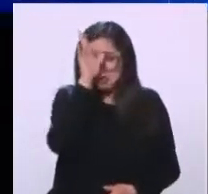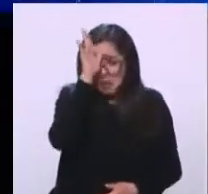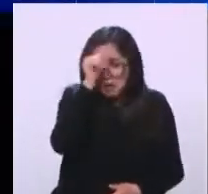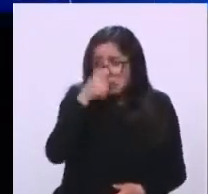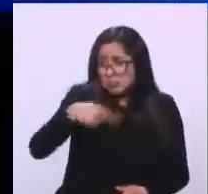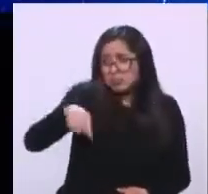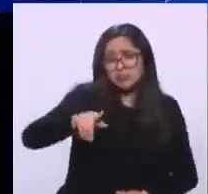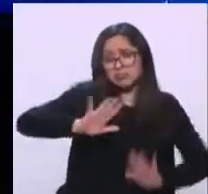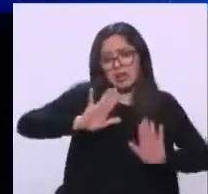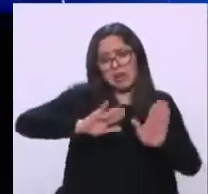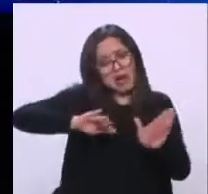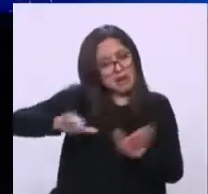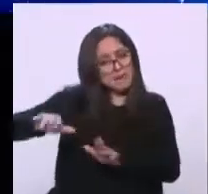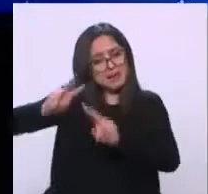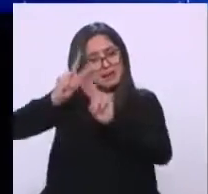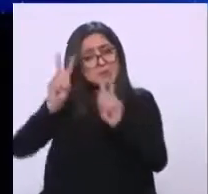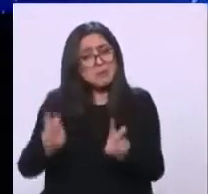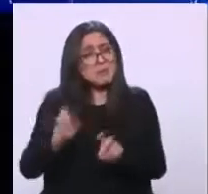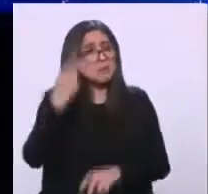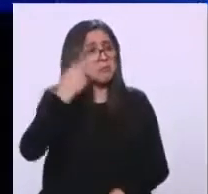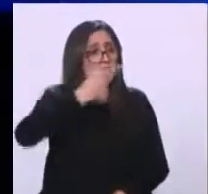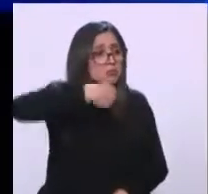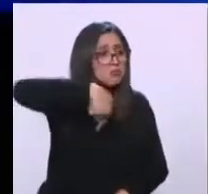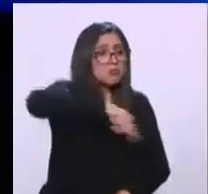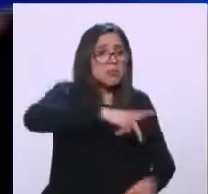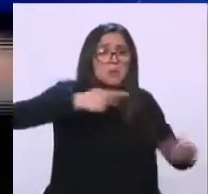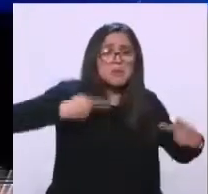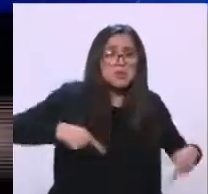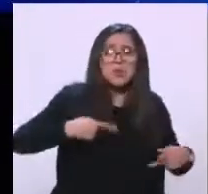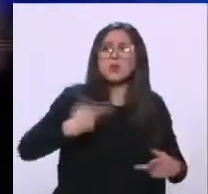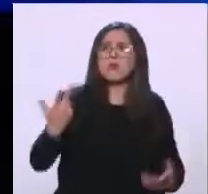digamos, no veo en esto disposición de su parte como para